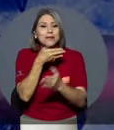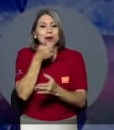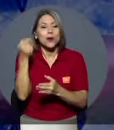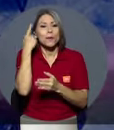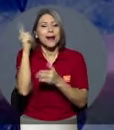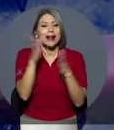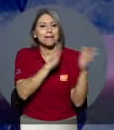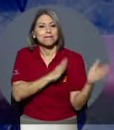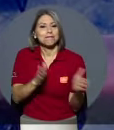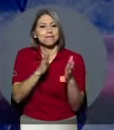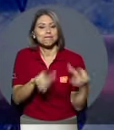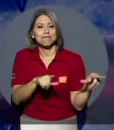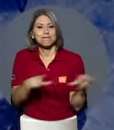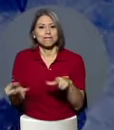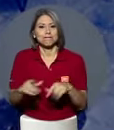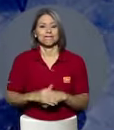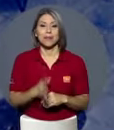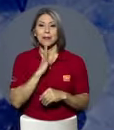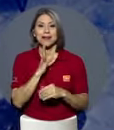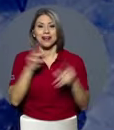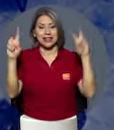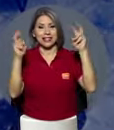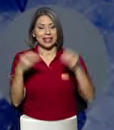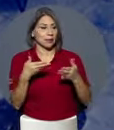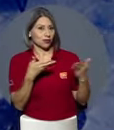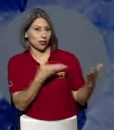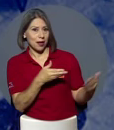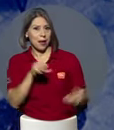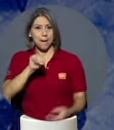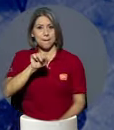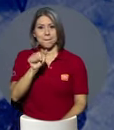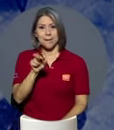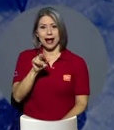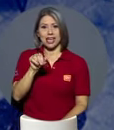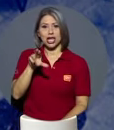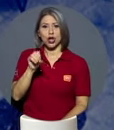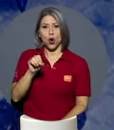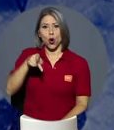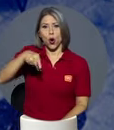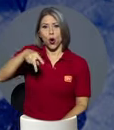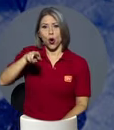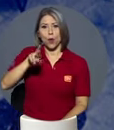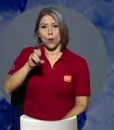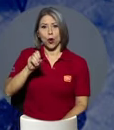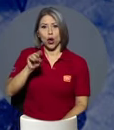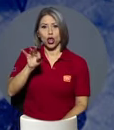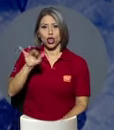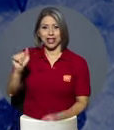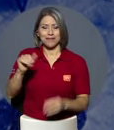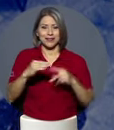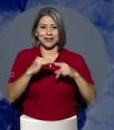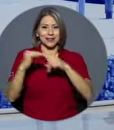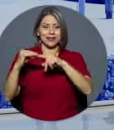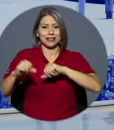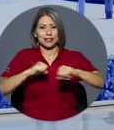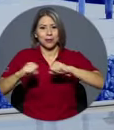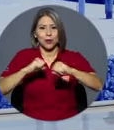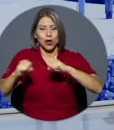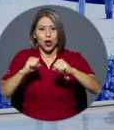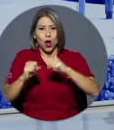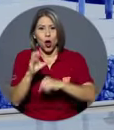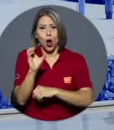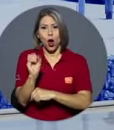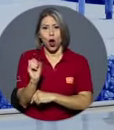estar preparados. Para hablar de este tema nos acompaña Marino Poroti Quesada, quien es sismólogo del Observatorio